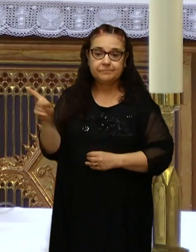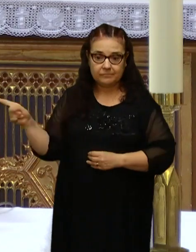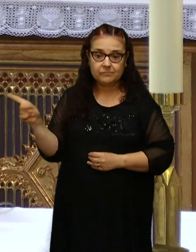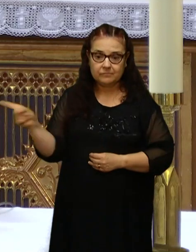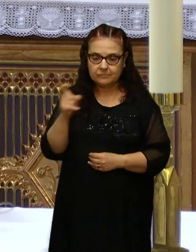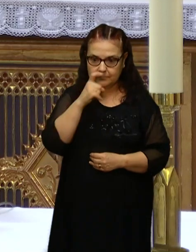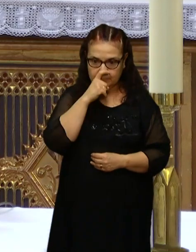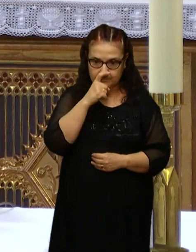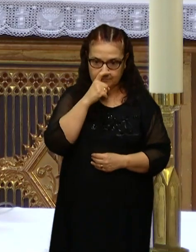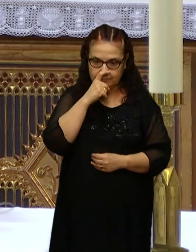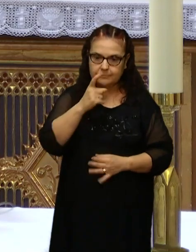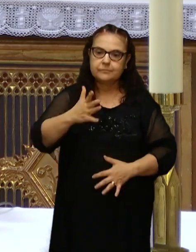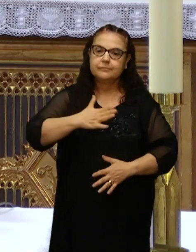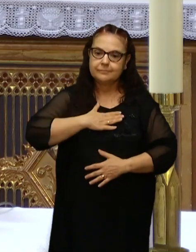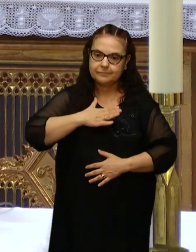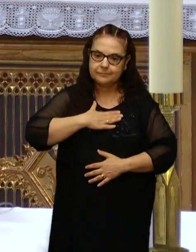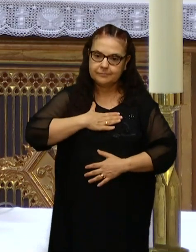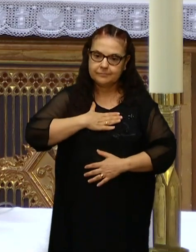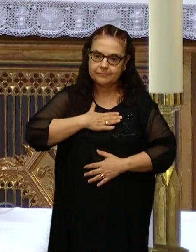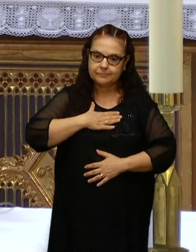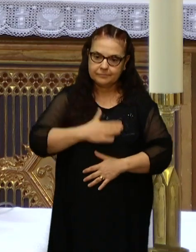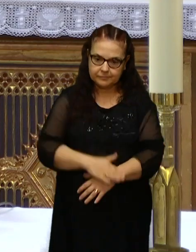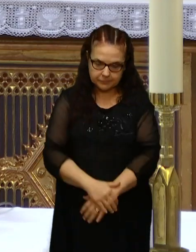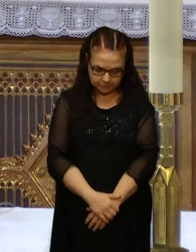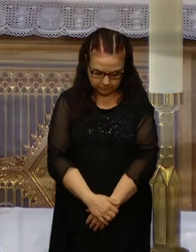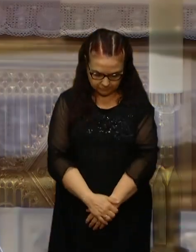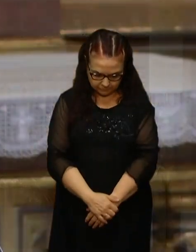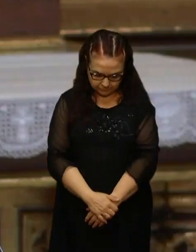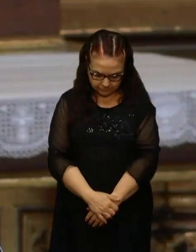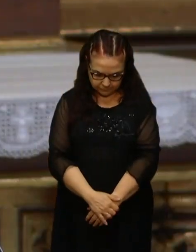Haced esto en conmemoración mía.